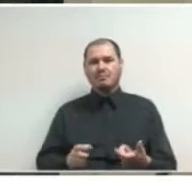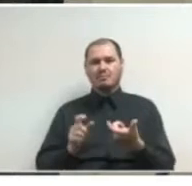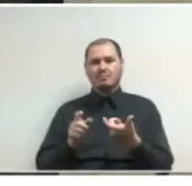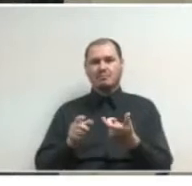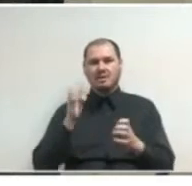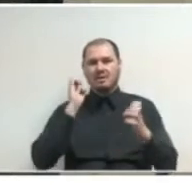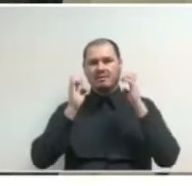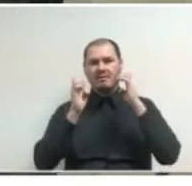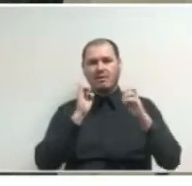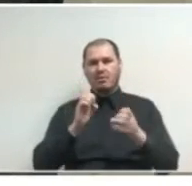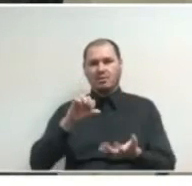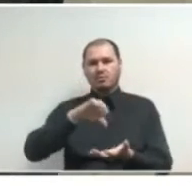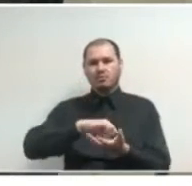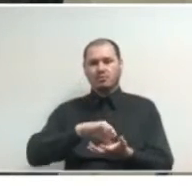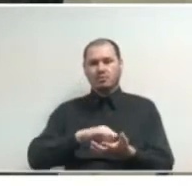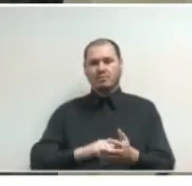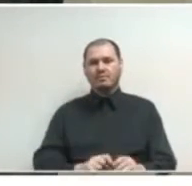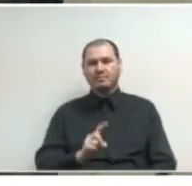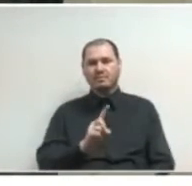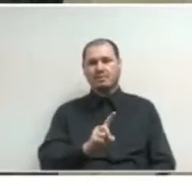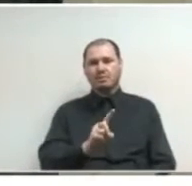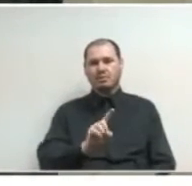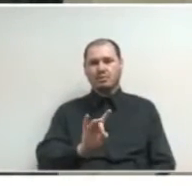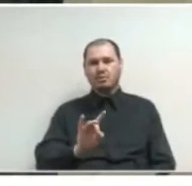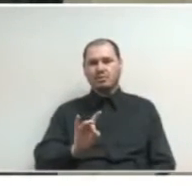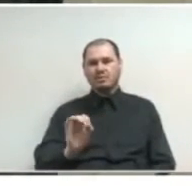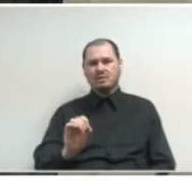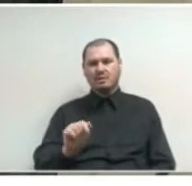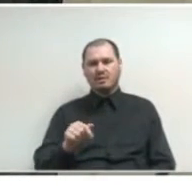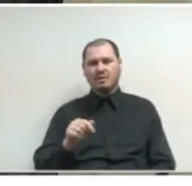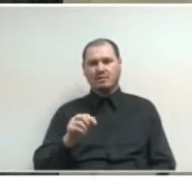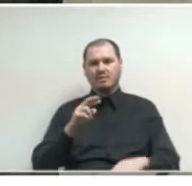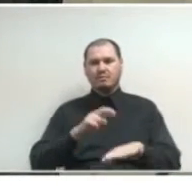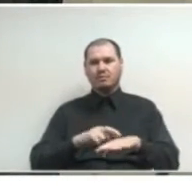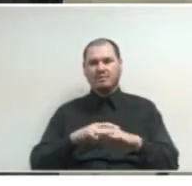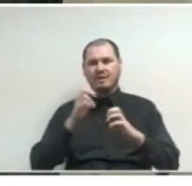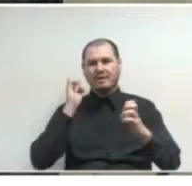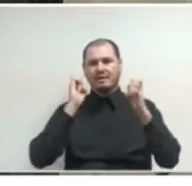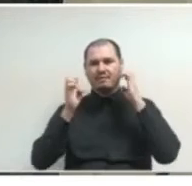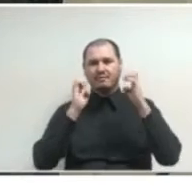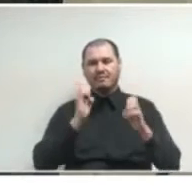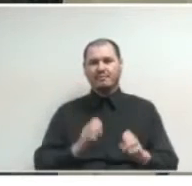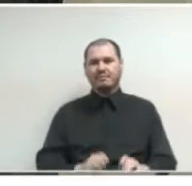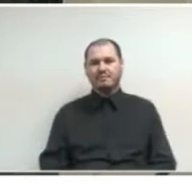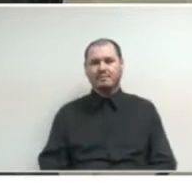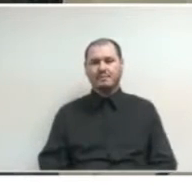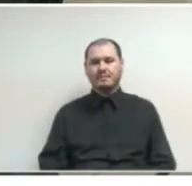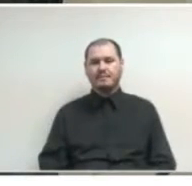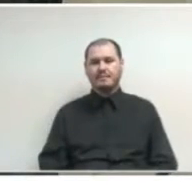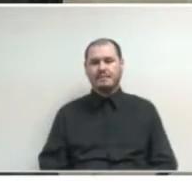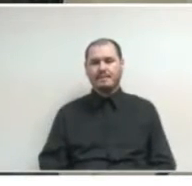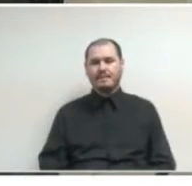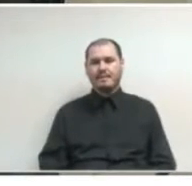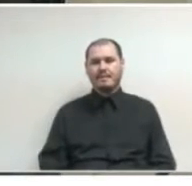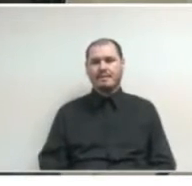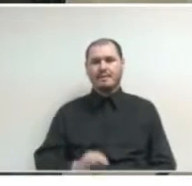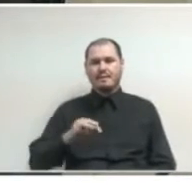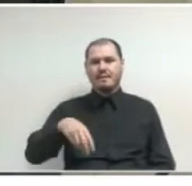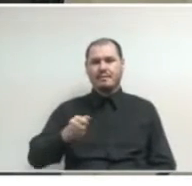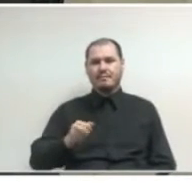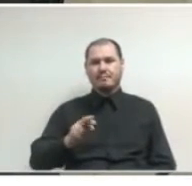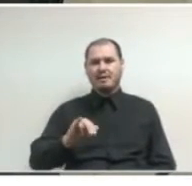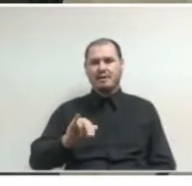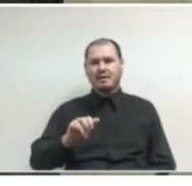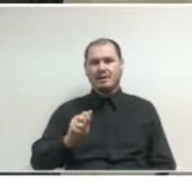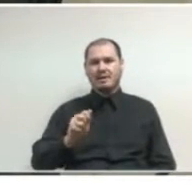notarial 180 para Guadalupe Guabaja, y ojo ya, escribana pública María Luisa